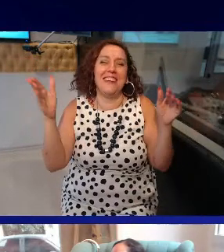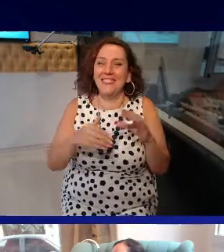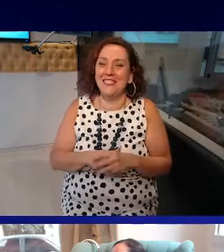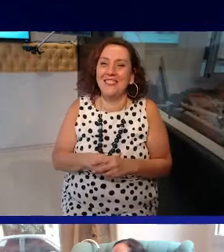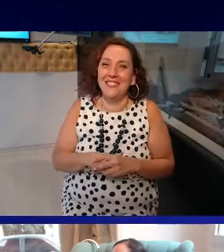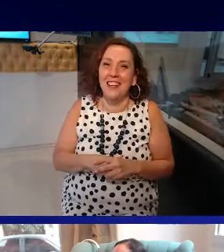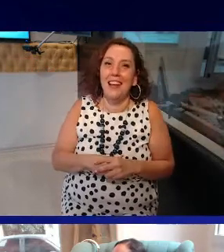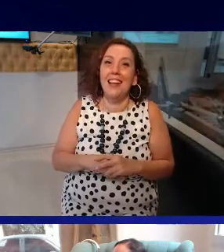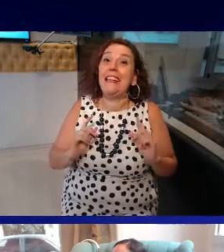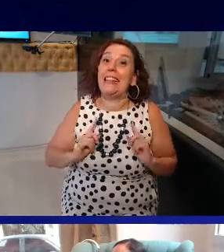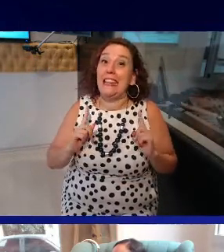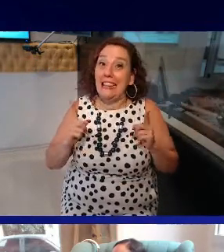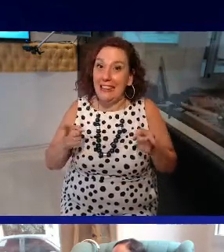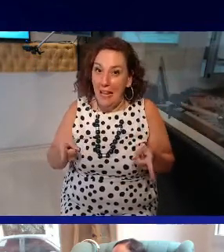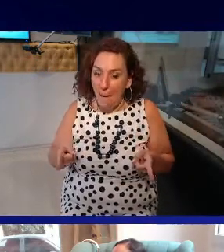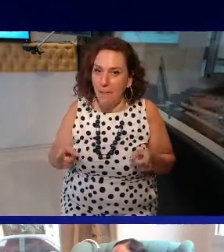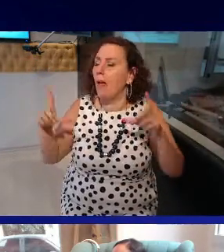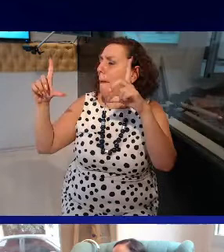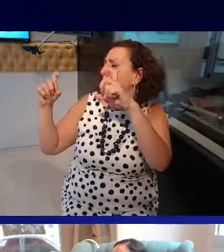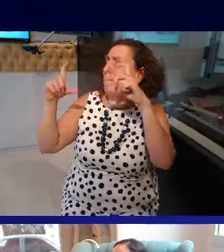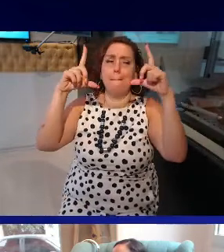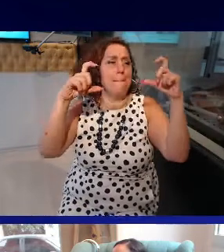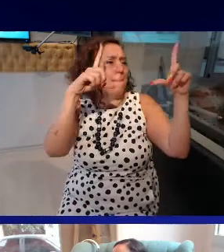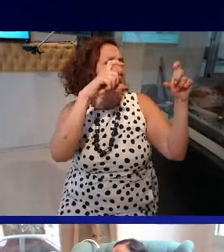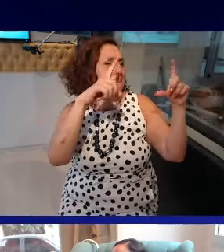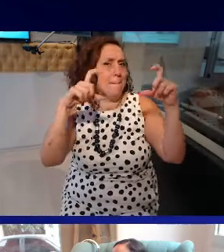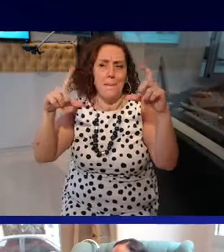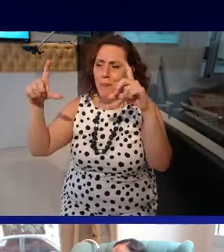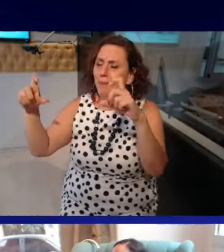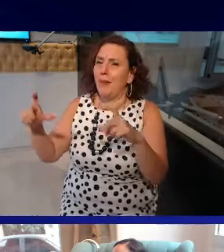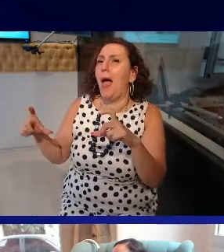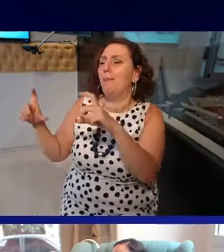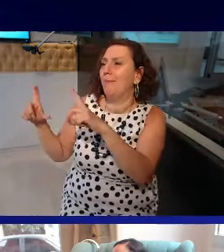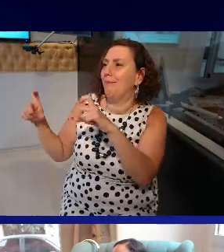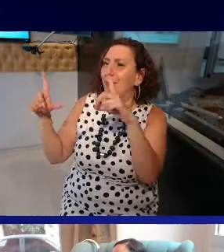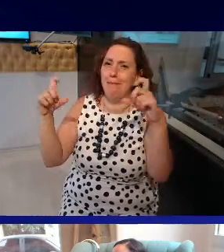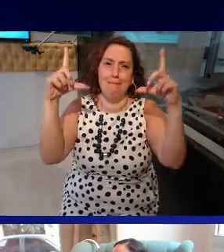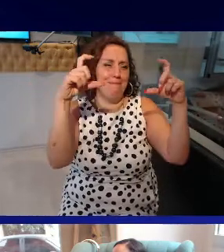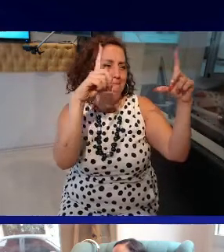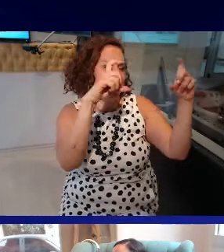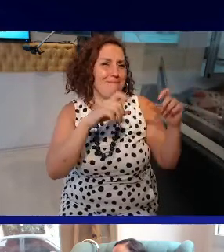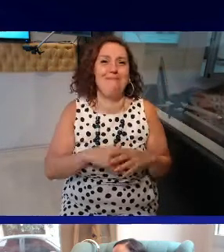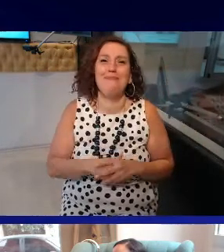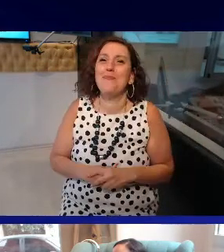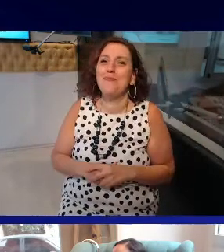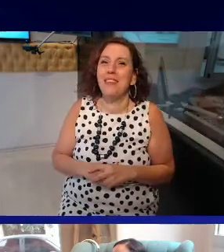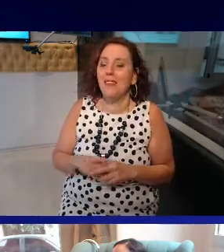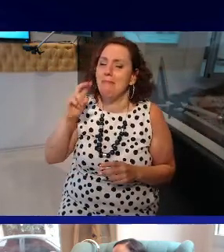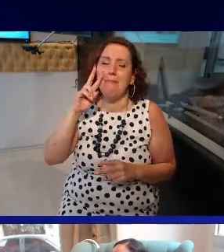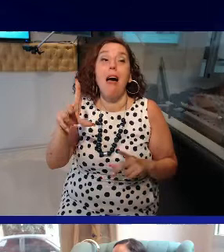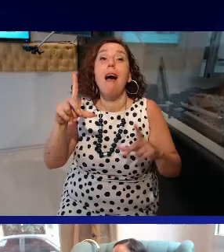Y además te vi que estaba en meta a sacar fotos recién con el celular. Mostra, sacar una foto así para que la gente vea cómo sacas y después la